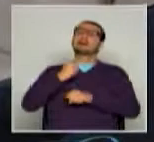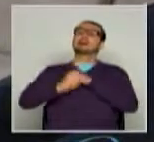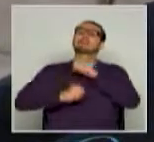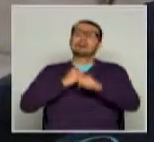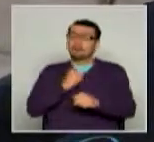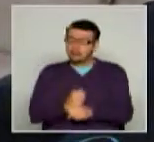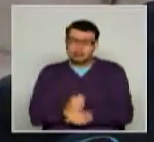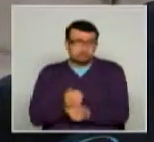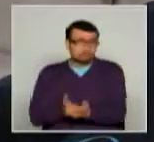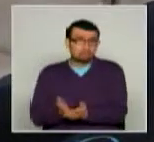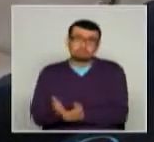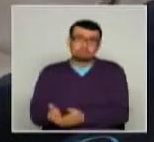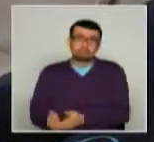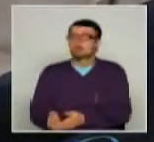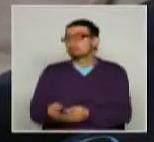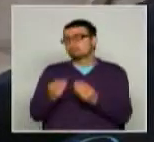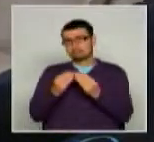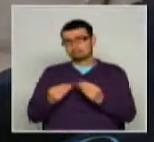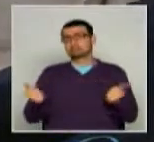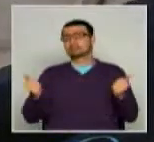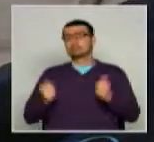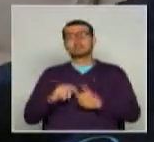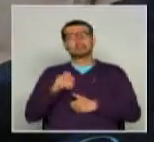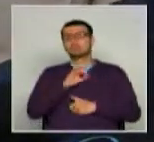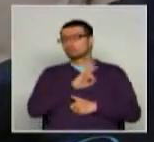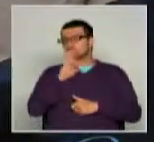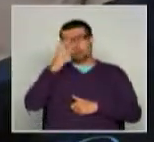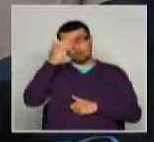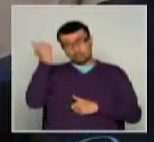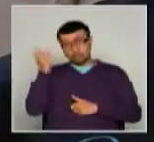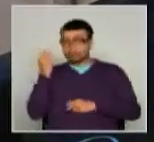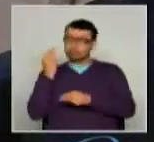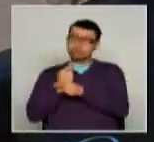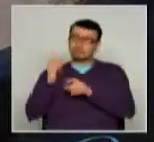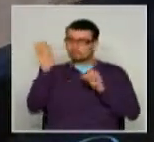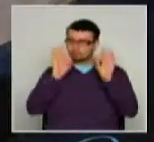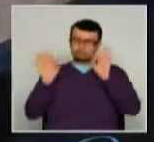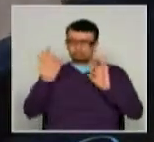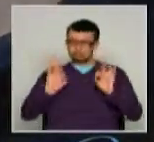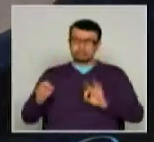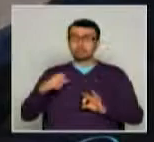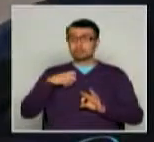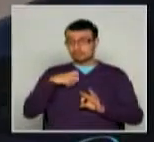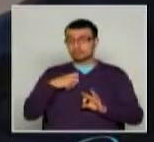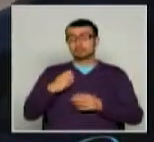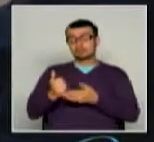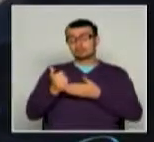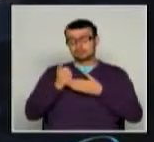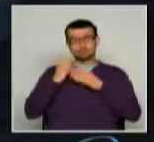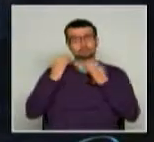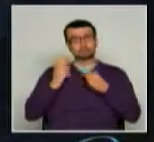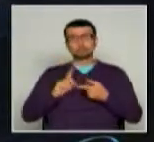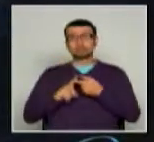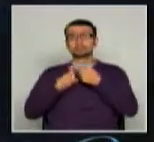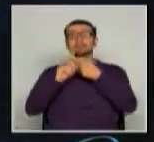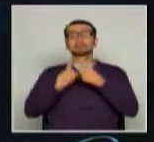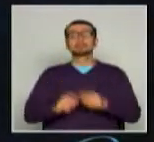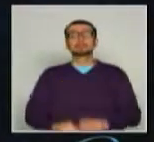van a pasar nunca se van a olvidar estos tratamientos porque tienen unos efectos supremamente